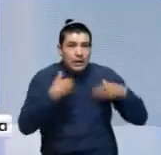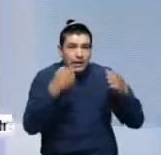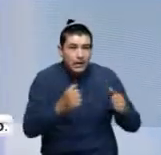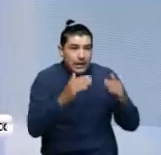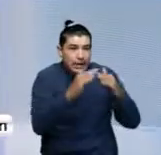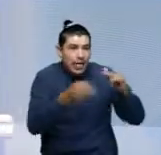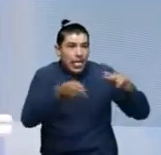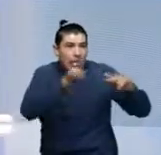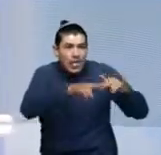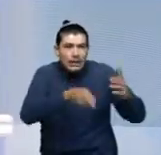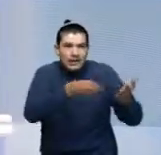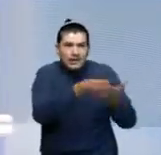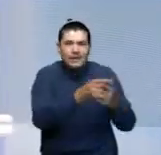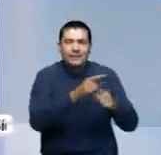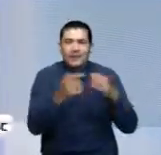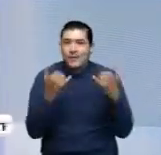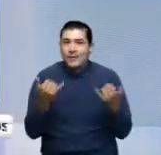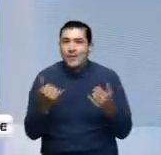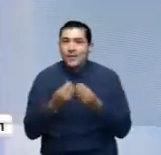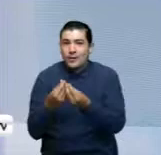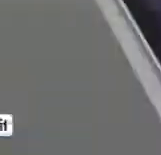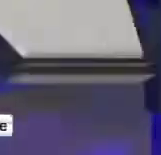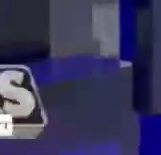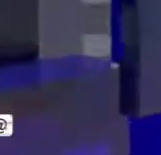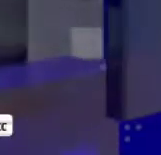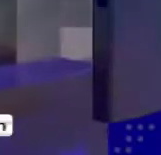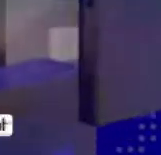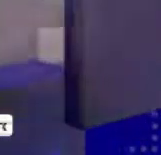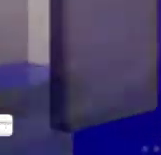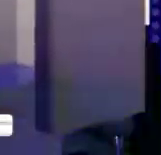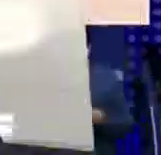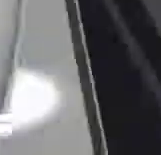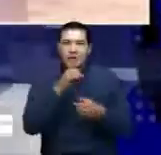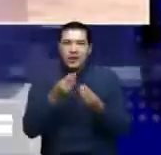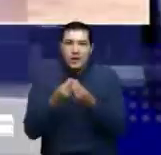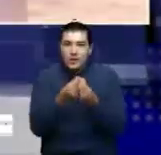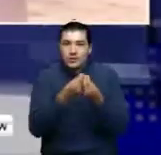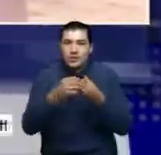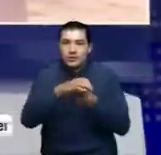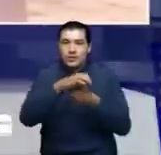bucaramanga estará debatiendo este tema pablo vázquez adelante